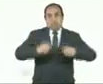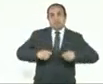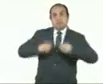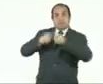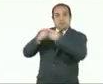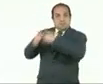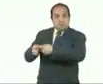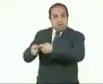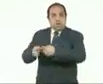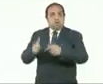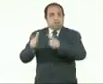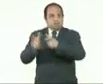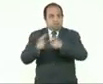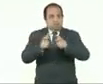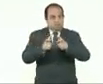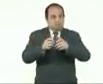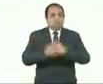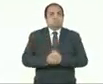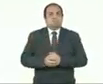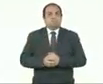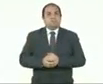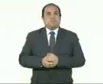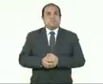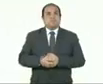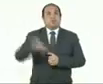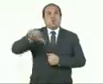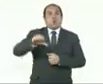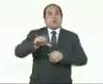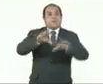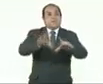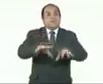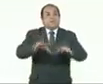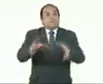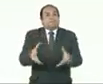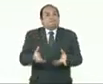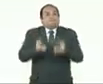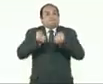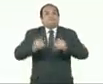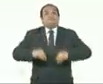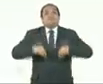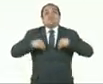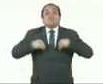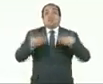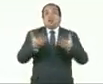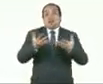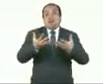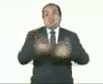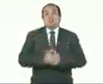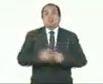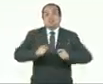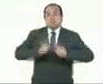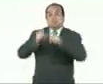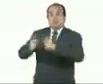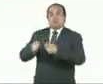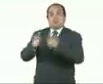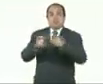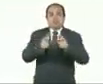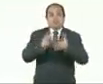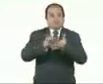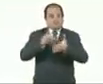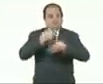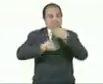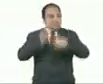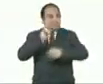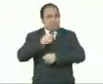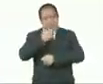entregar estas armas porque están salvando vidas al hacerlo. Muchas gracias a todas y todos.